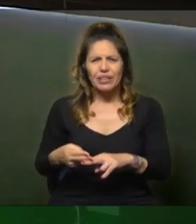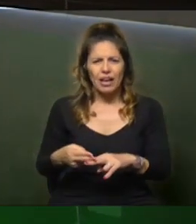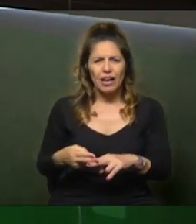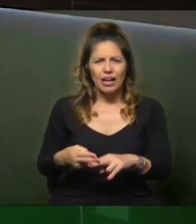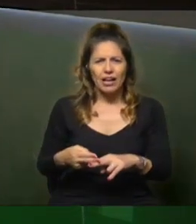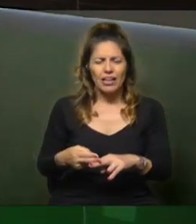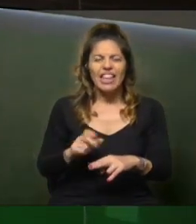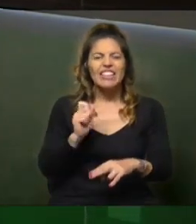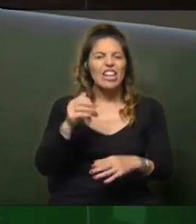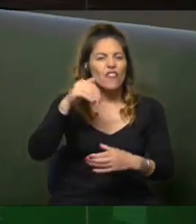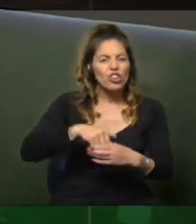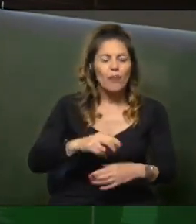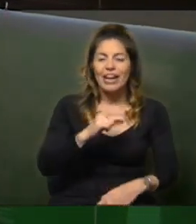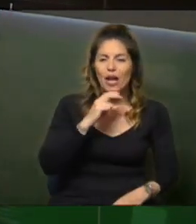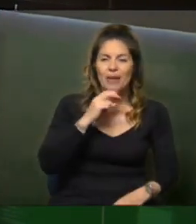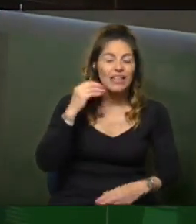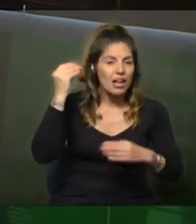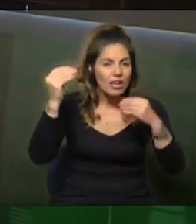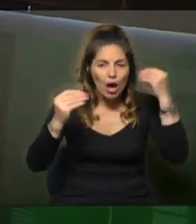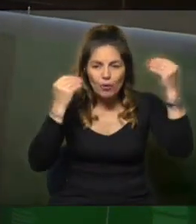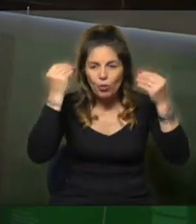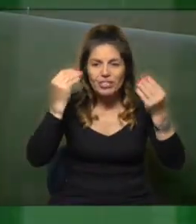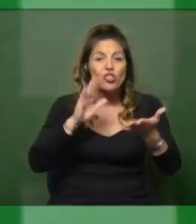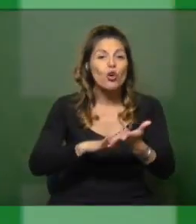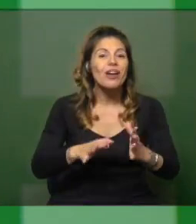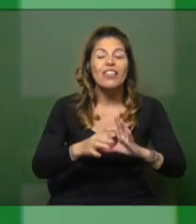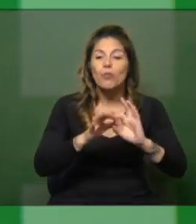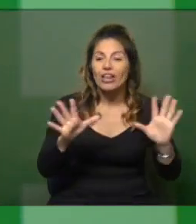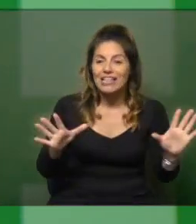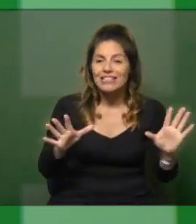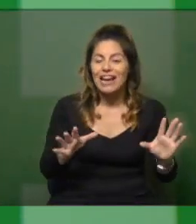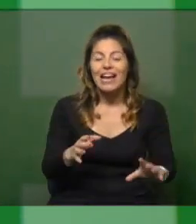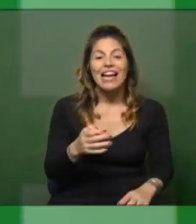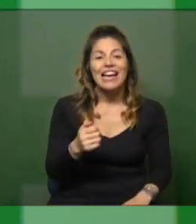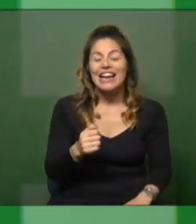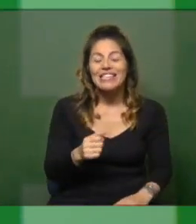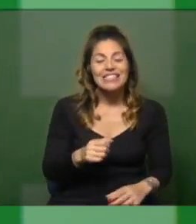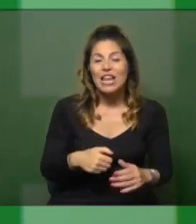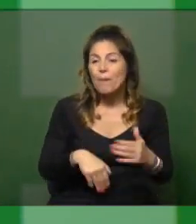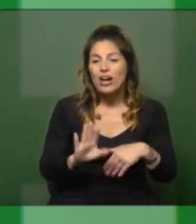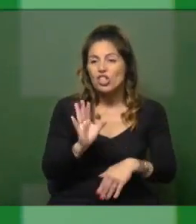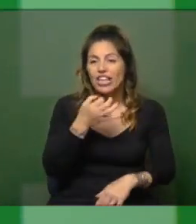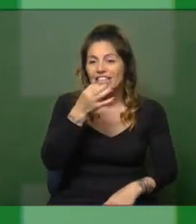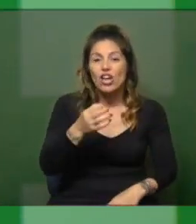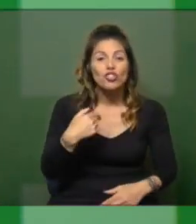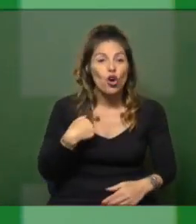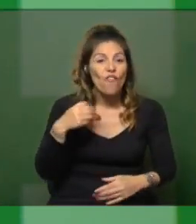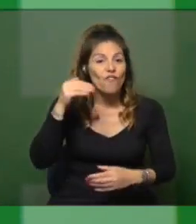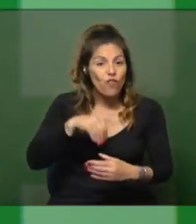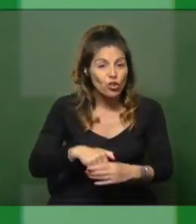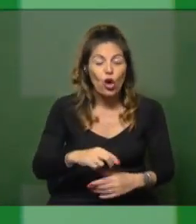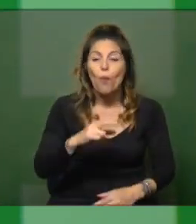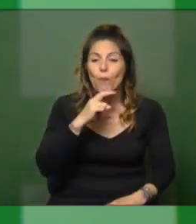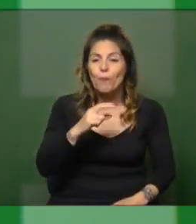la boca de quienes votaban a masa la preocupación sobre la democracia casi por unanimidad empezaban diciendo Yo voto a